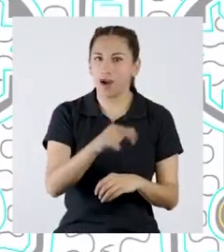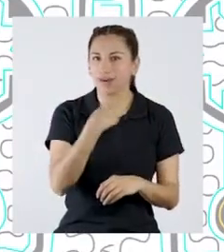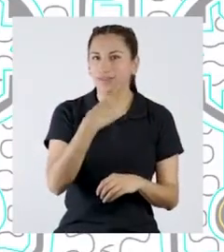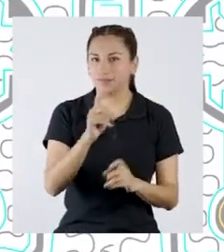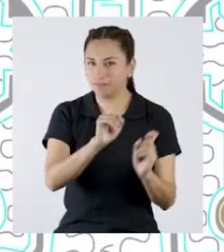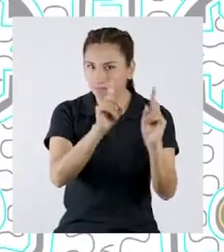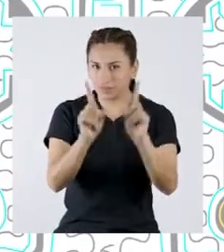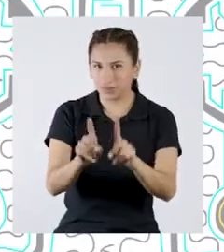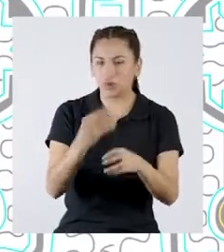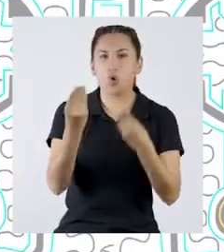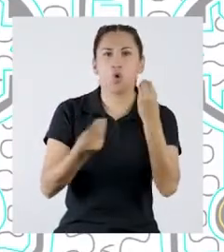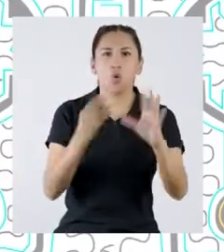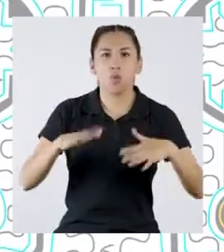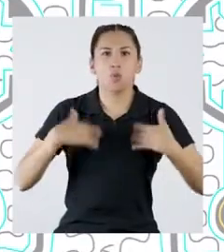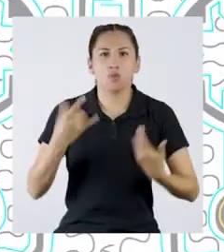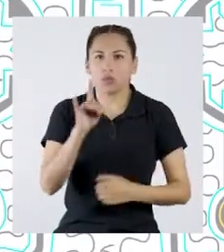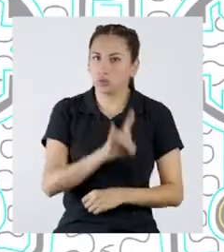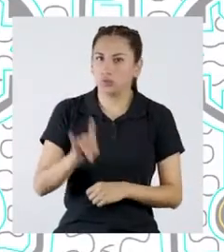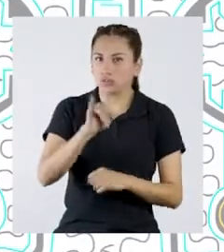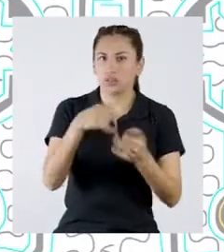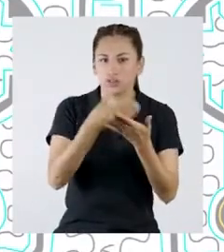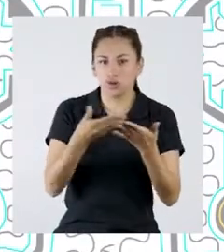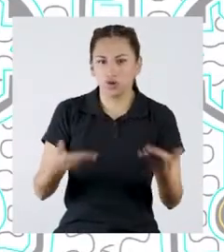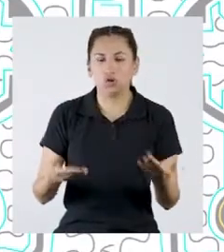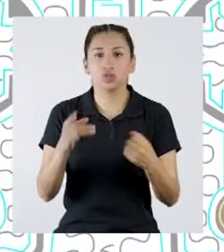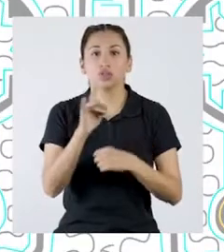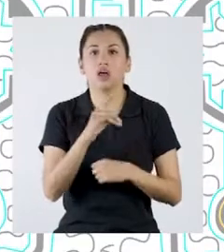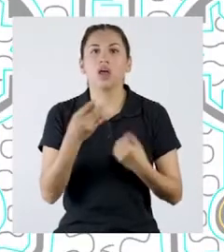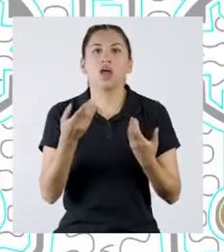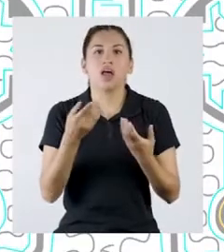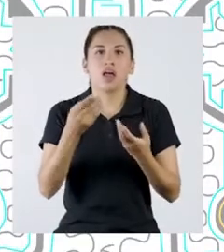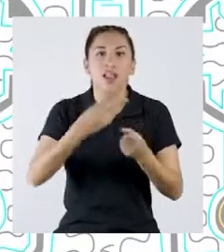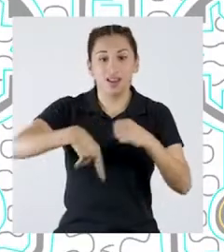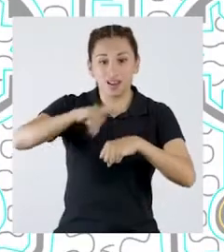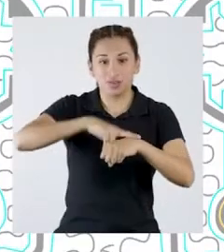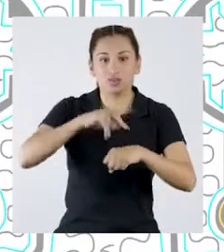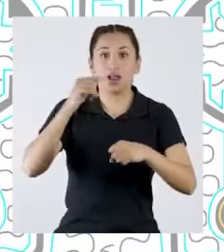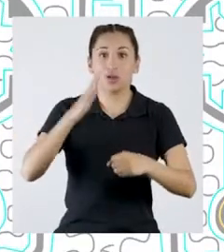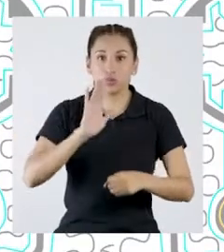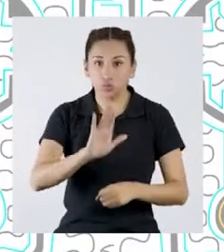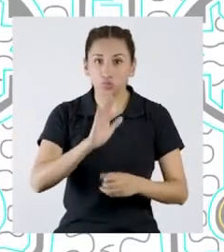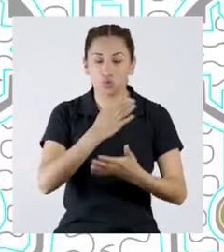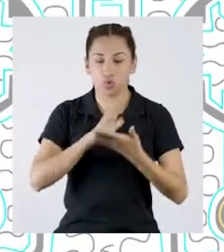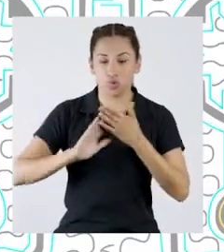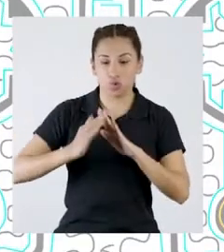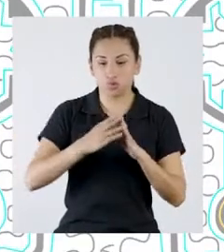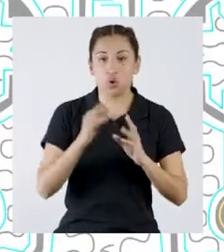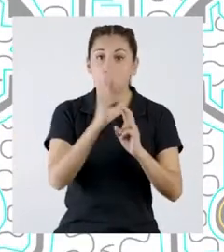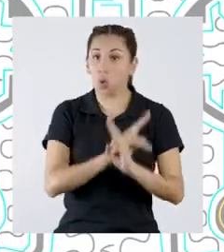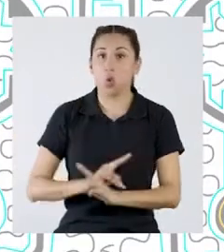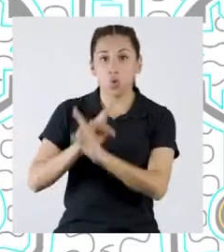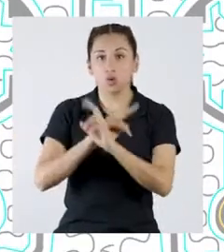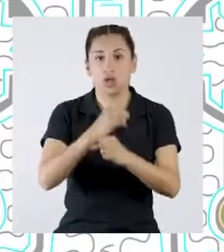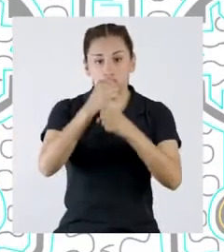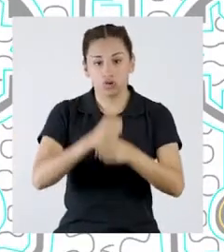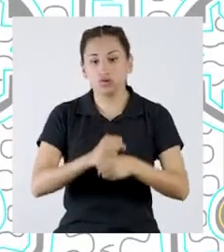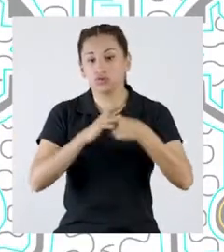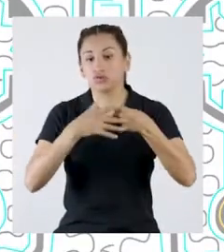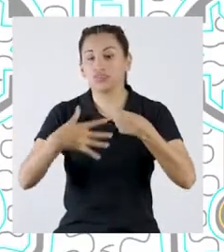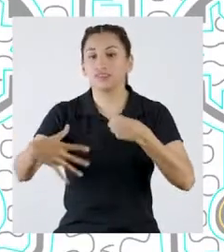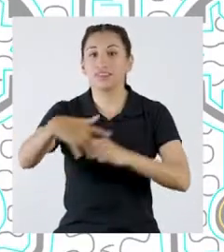¿Cómo podemos utilizar los recursos naturales de nuestra comunidad cuidando la